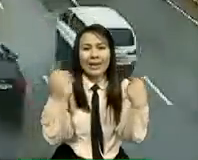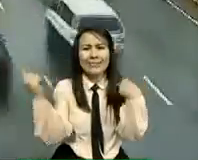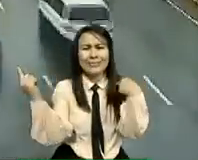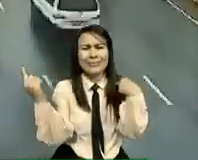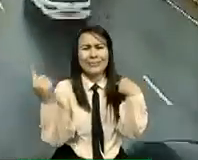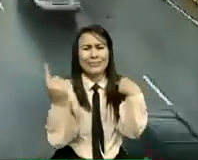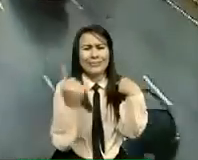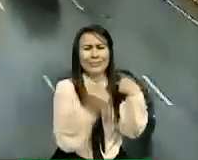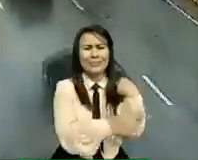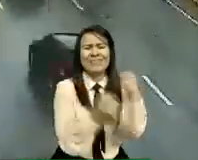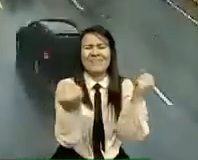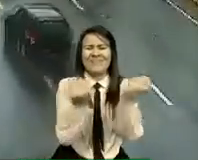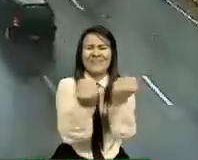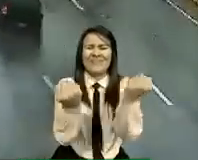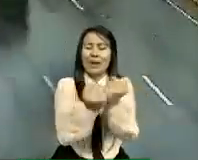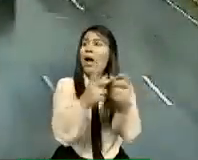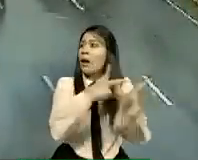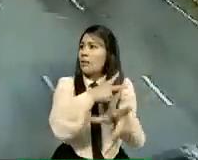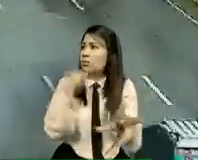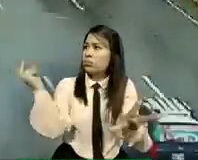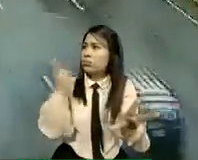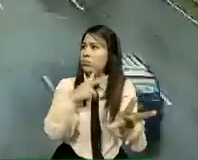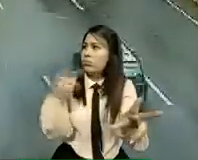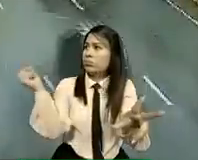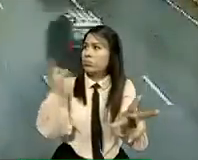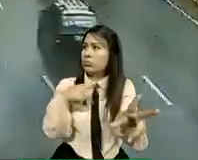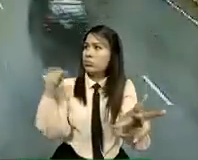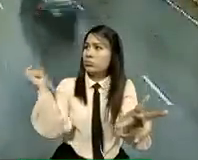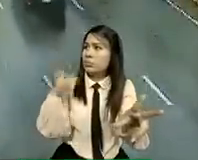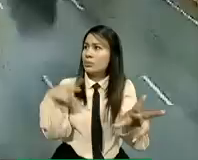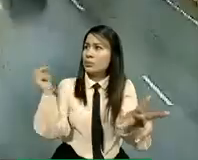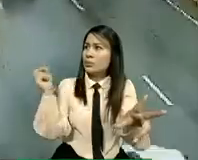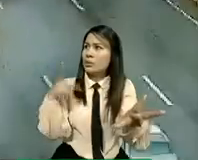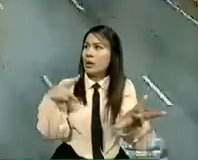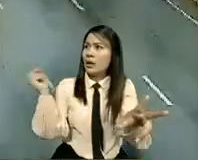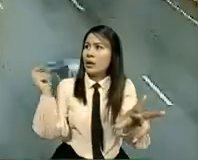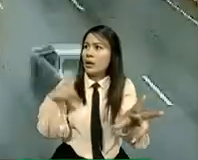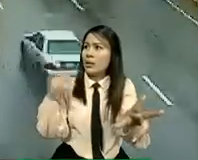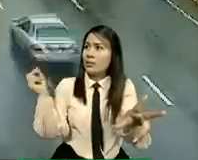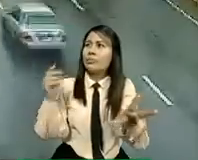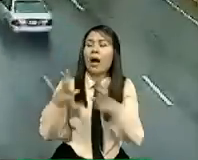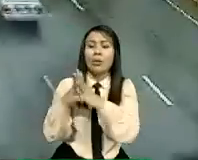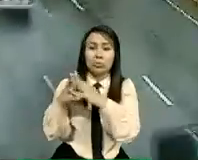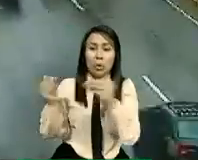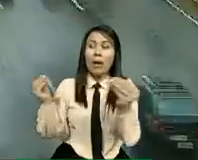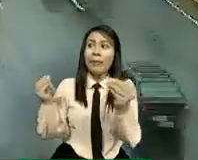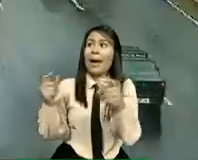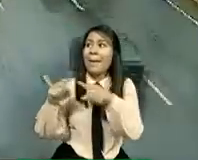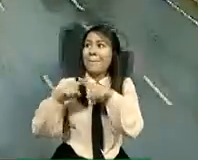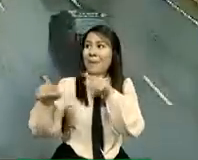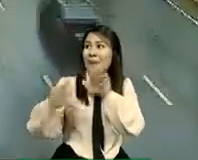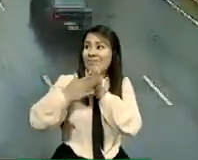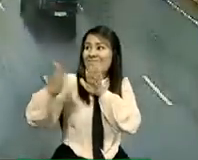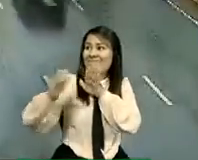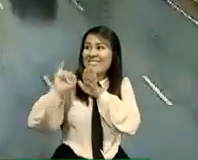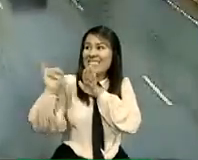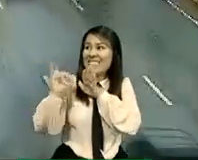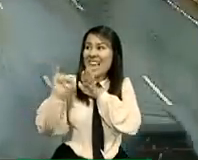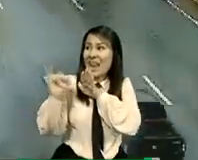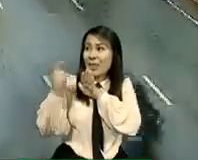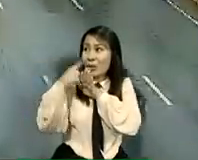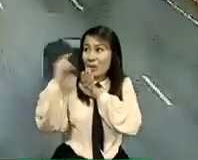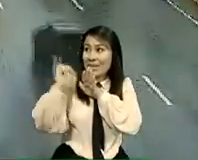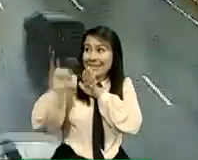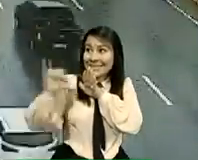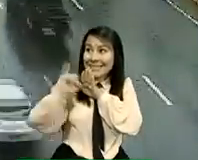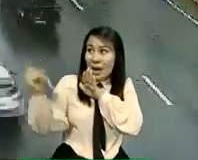Borondón, Salitre, Daule, etcétera, etcétera, está totalmente descongestionado. Pero aquí al lado izquierdo, que es la salida